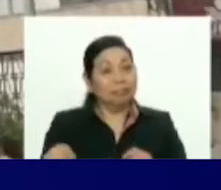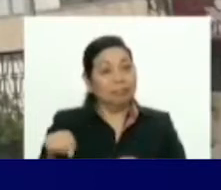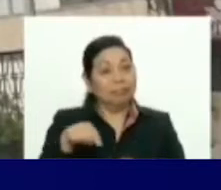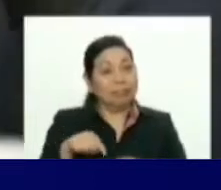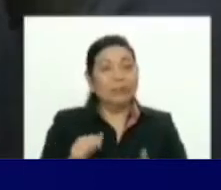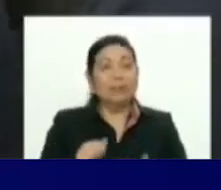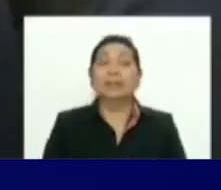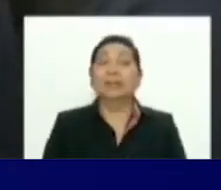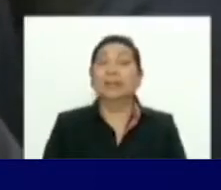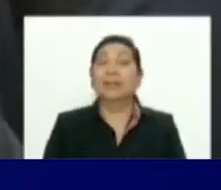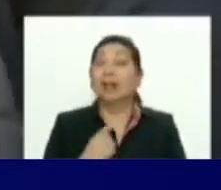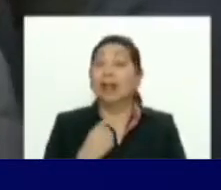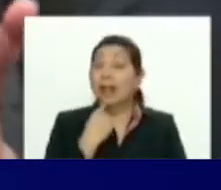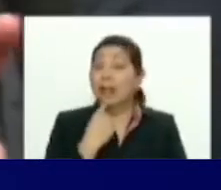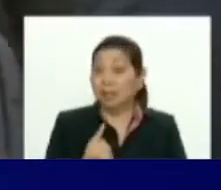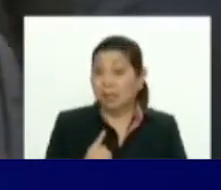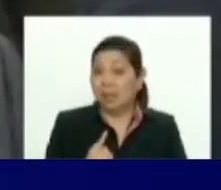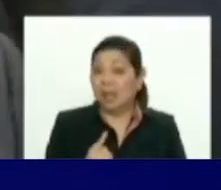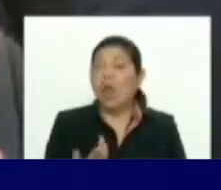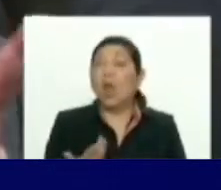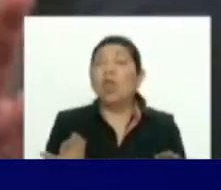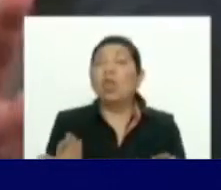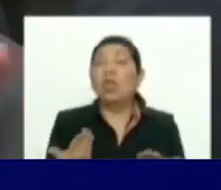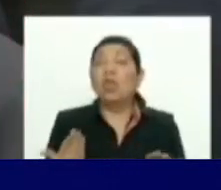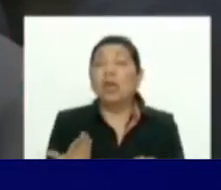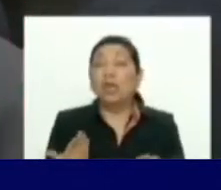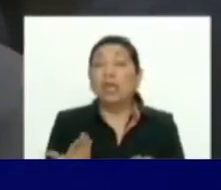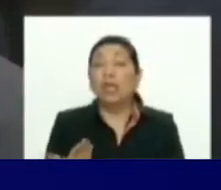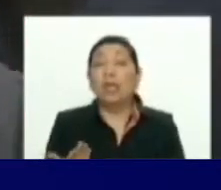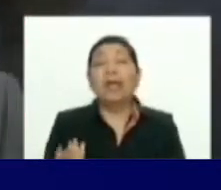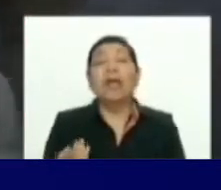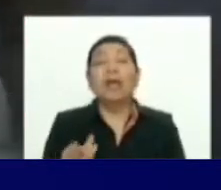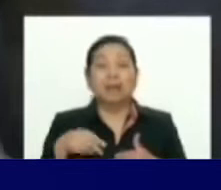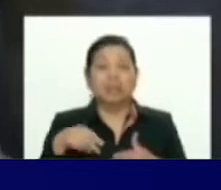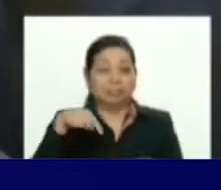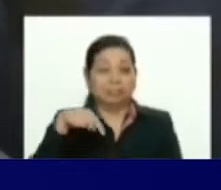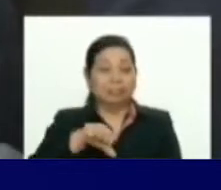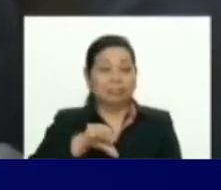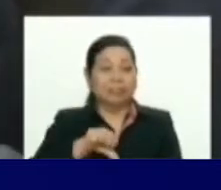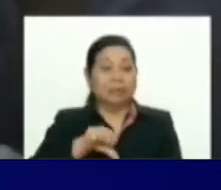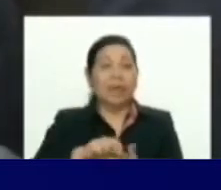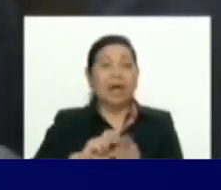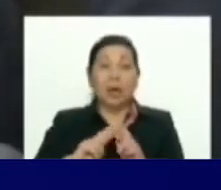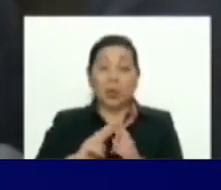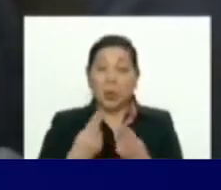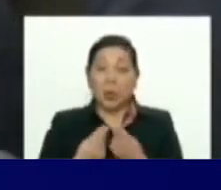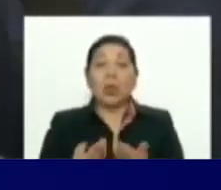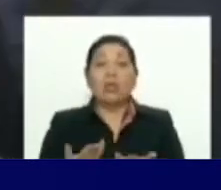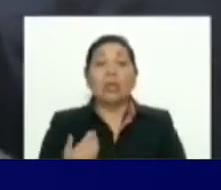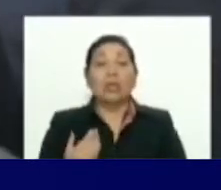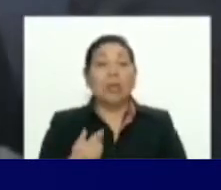Asimismo, señaló que el escenario del debate será en la Universidad Nacional Mayor de San Marcos y que este mismo se